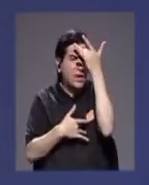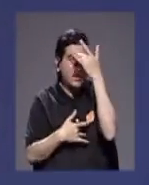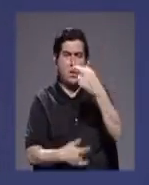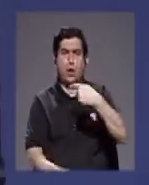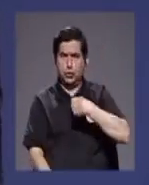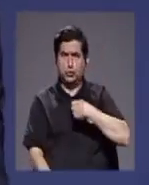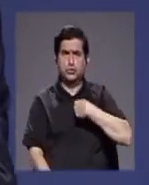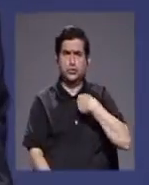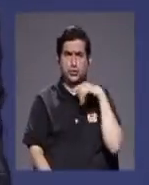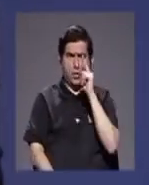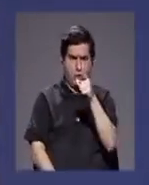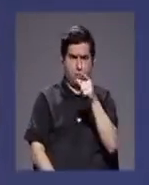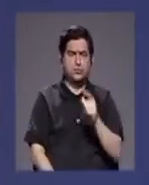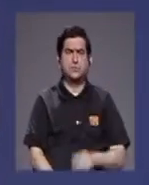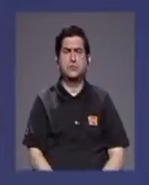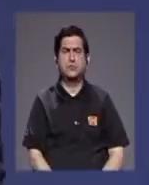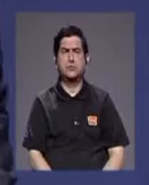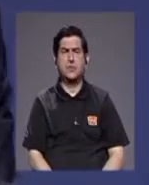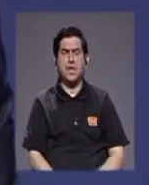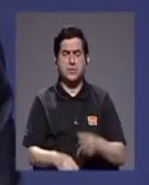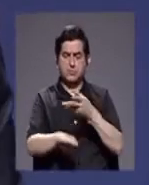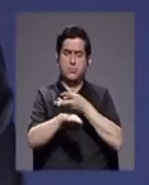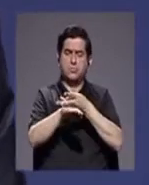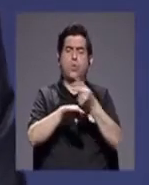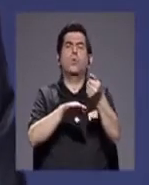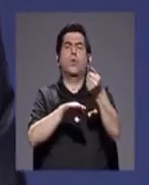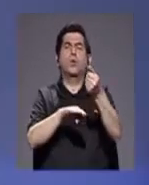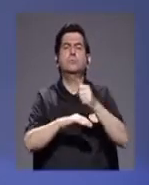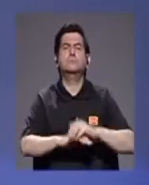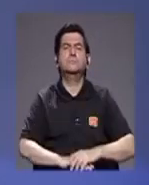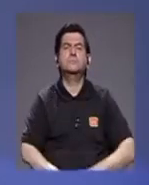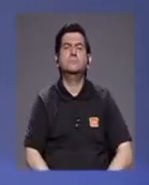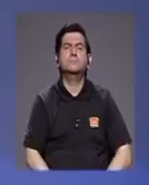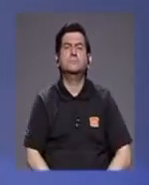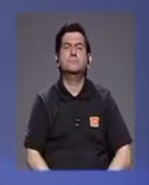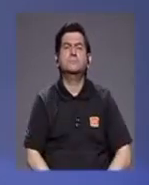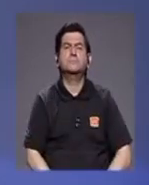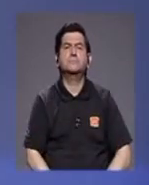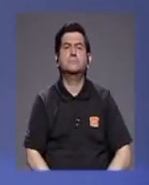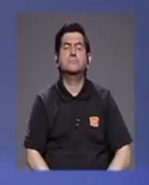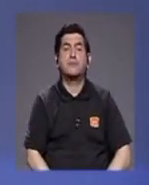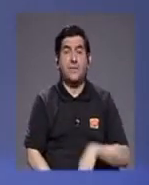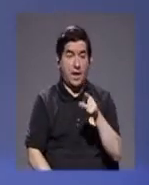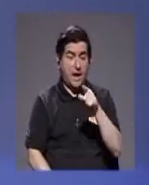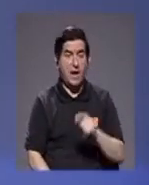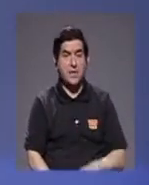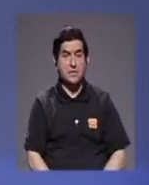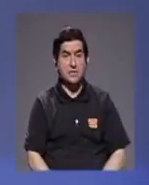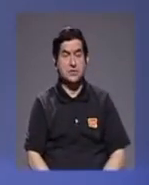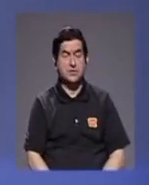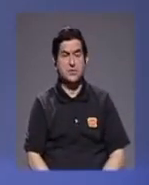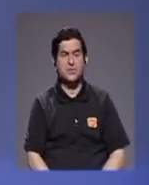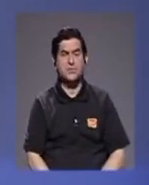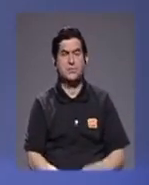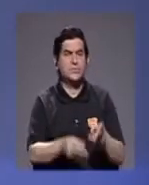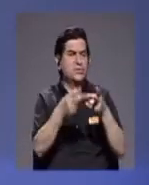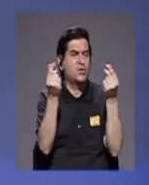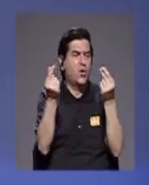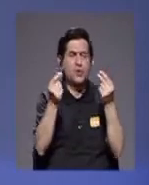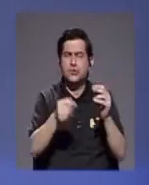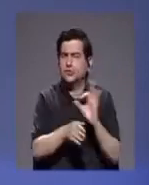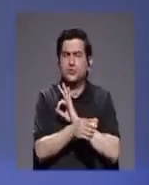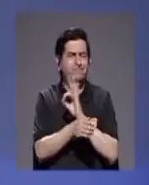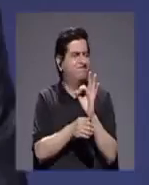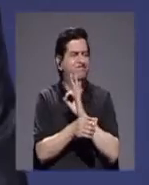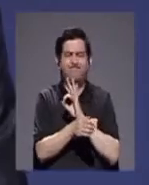yo hospital, voy a curar al paciente. Bueno, eso es muy costo ineficiente, es muy ineficiente en